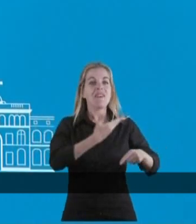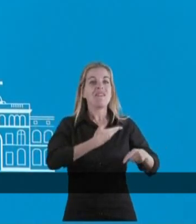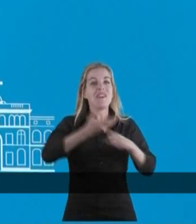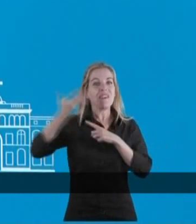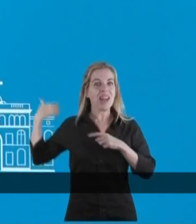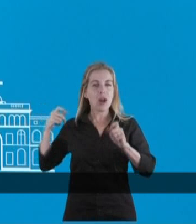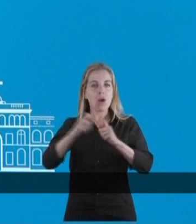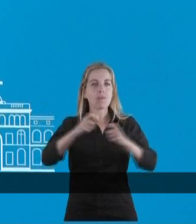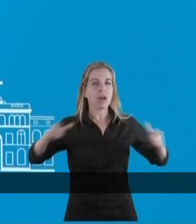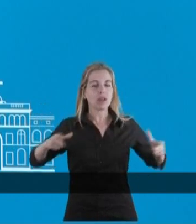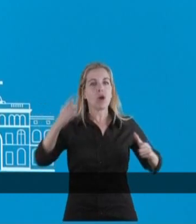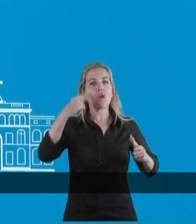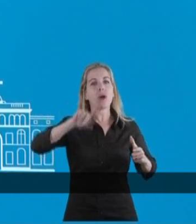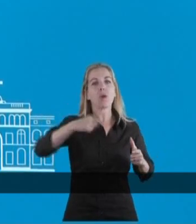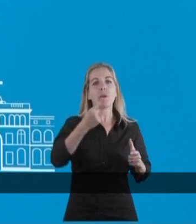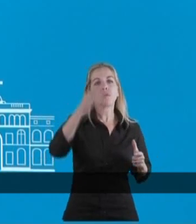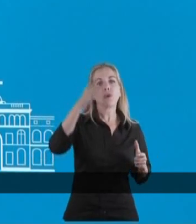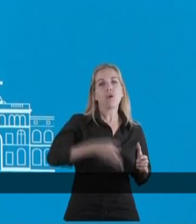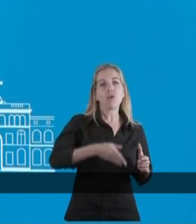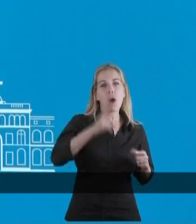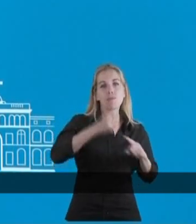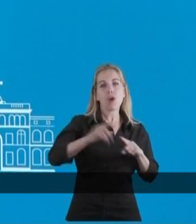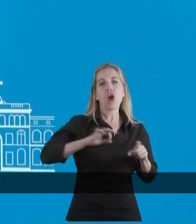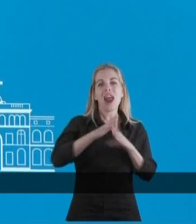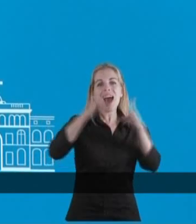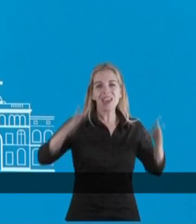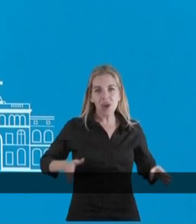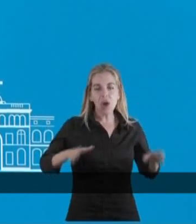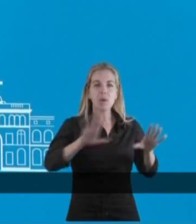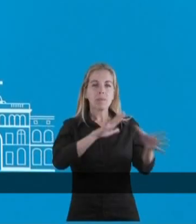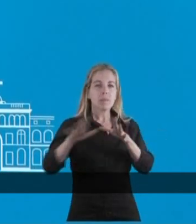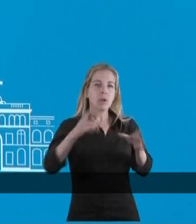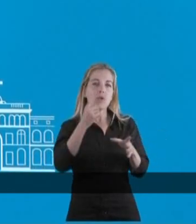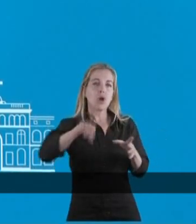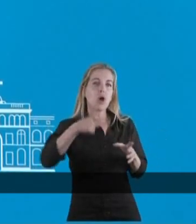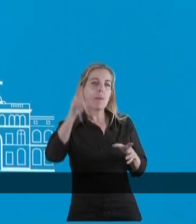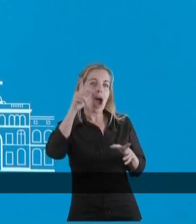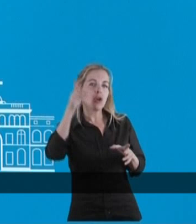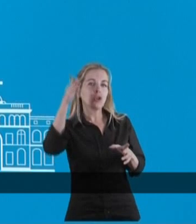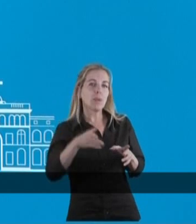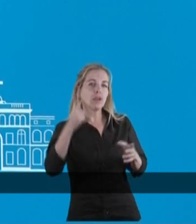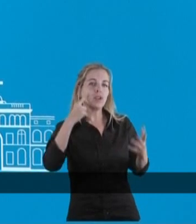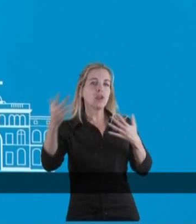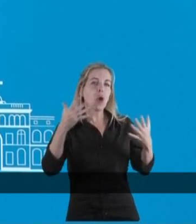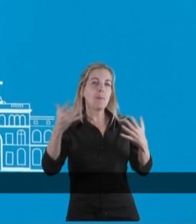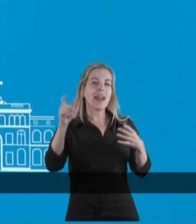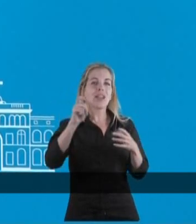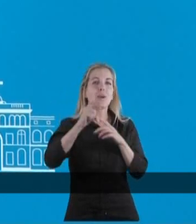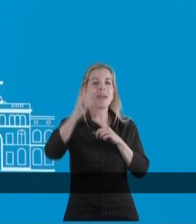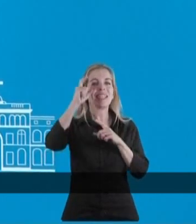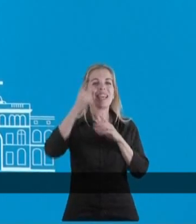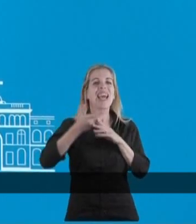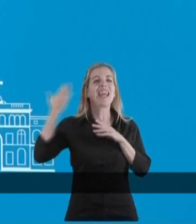creció 9.1% interanual. Esto es un incremento del 1.8% respecto a enero, y